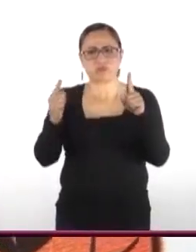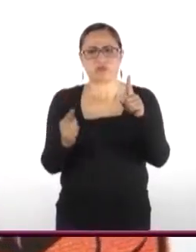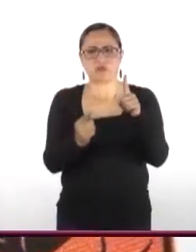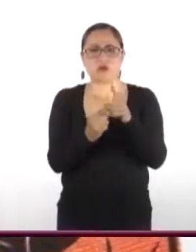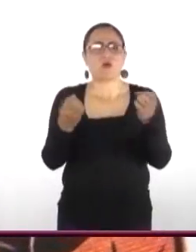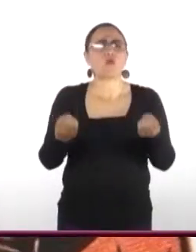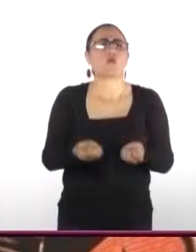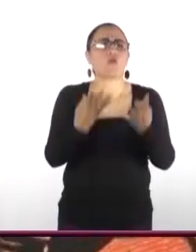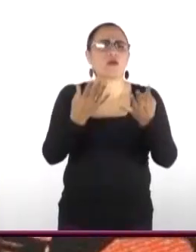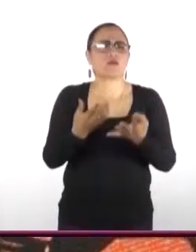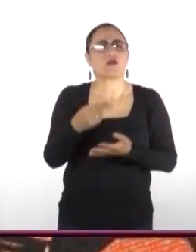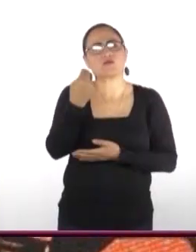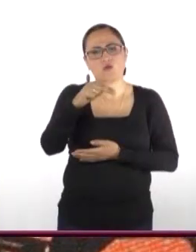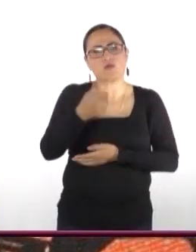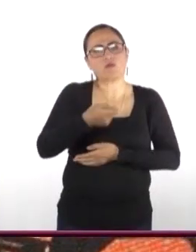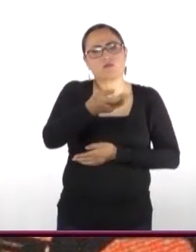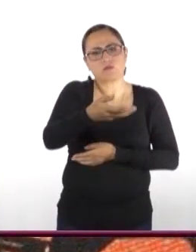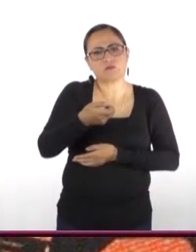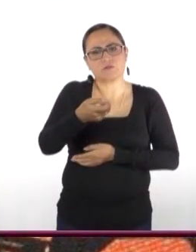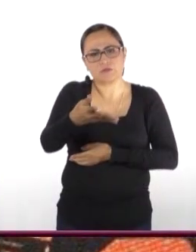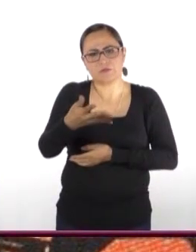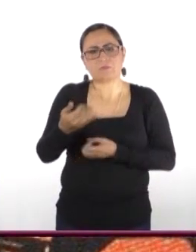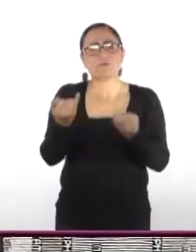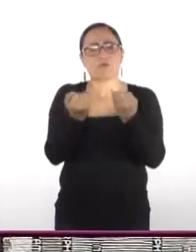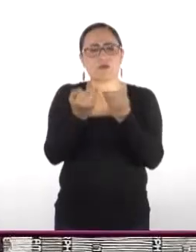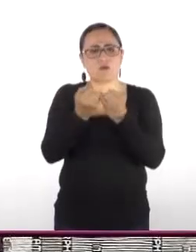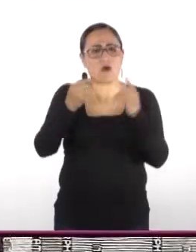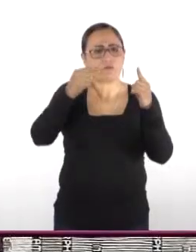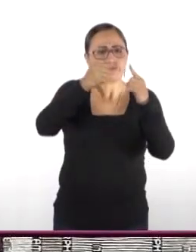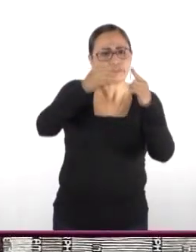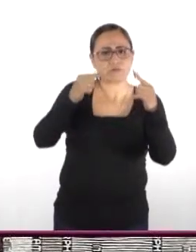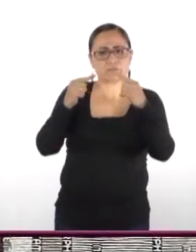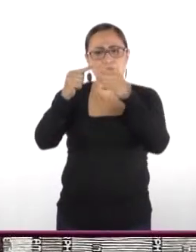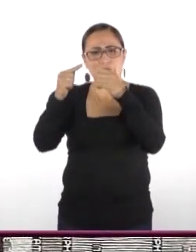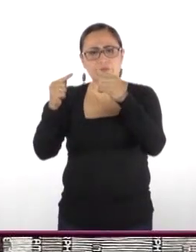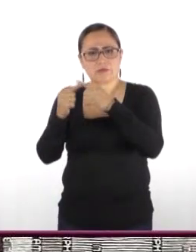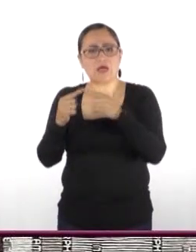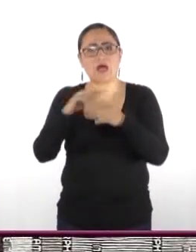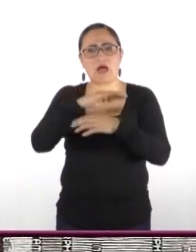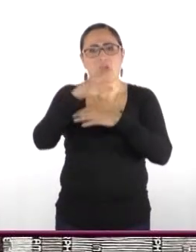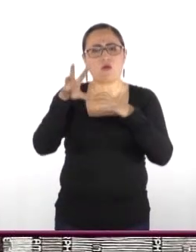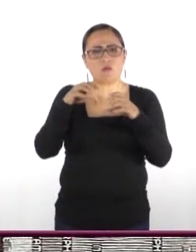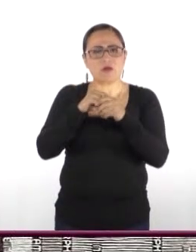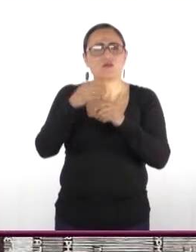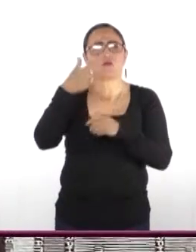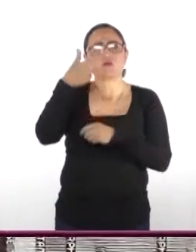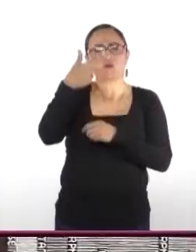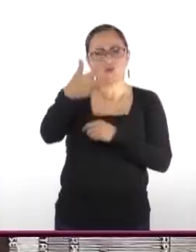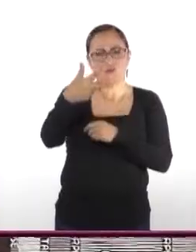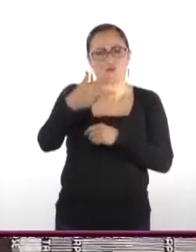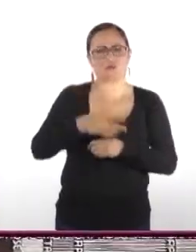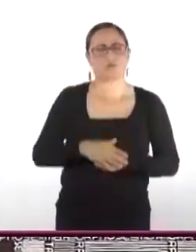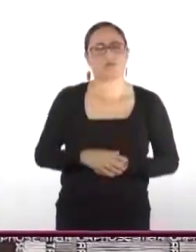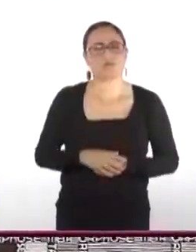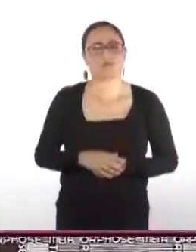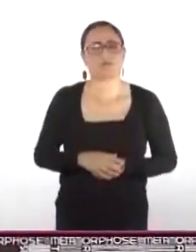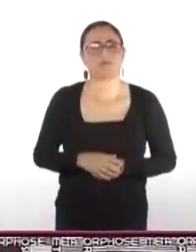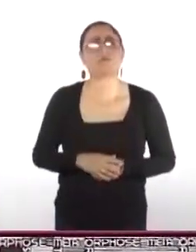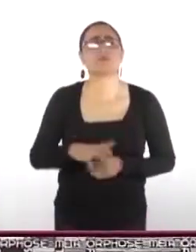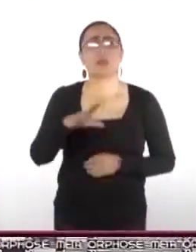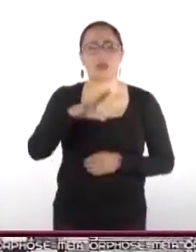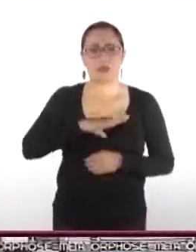el número de lados que tienen las figuras que confluyen en cada vértice, y únicamente existen 8 teselados